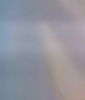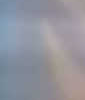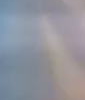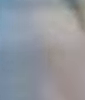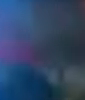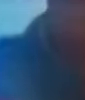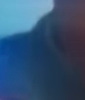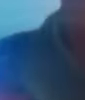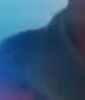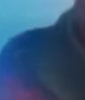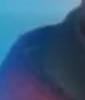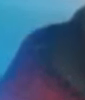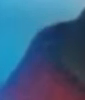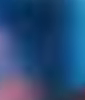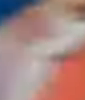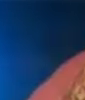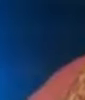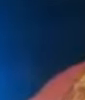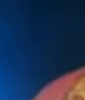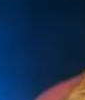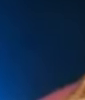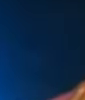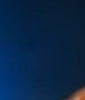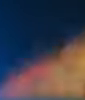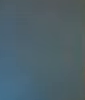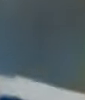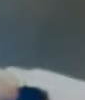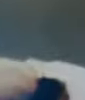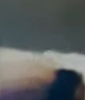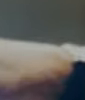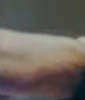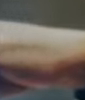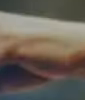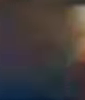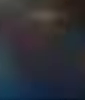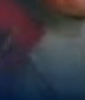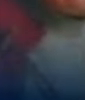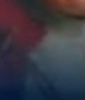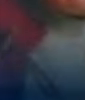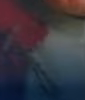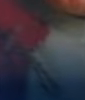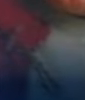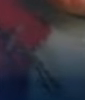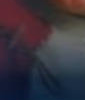Padre nostre, pies in cieli,